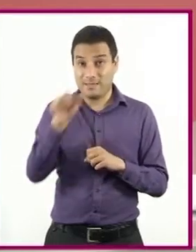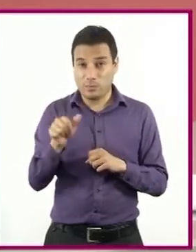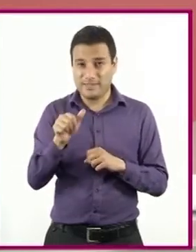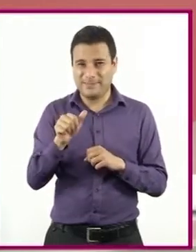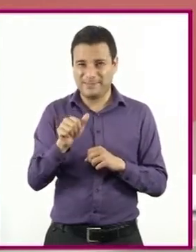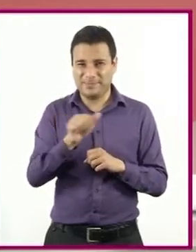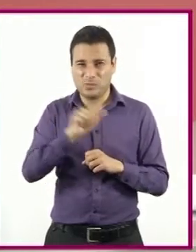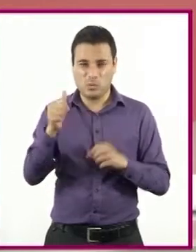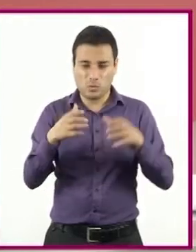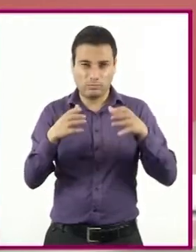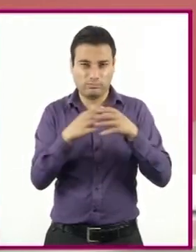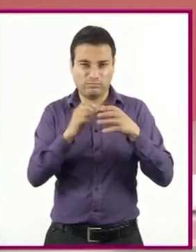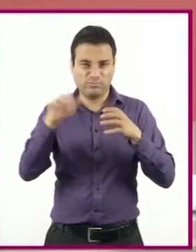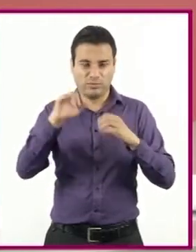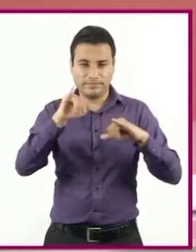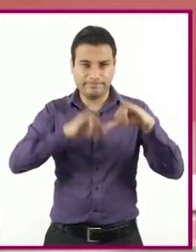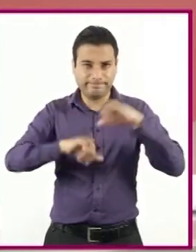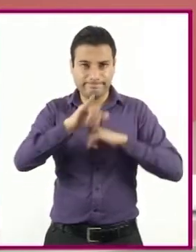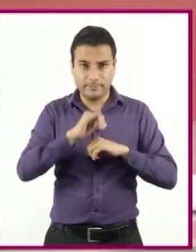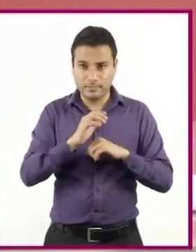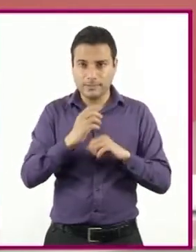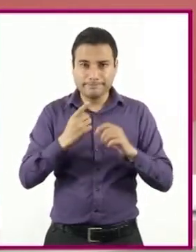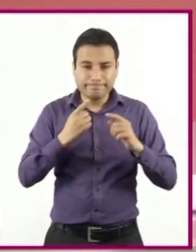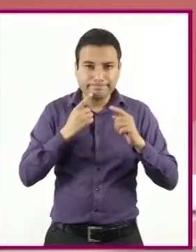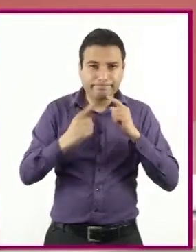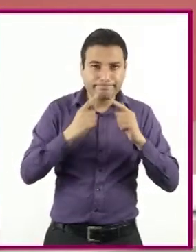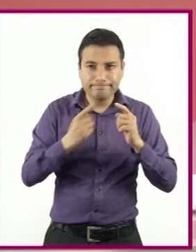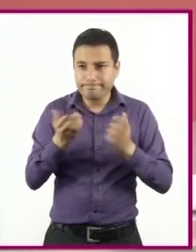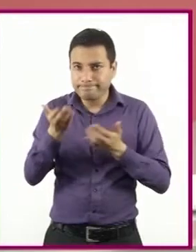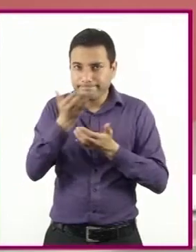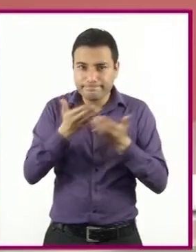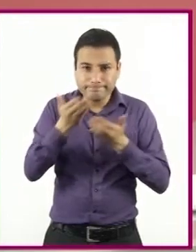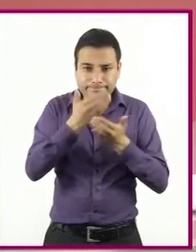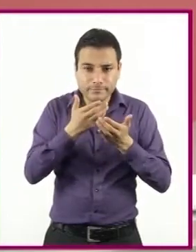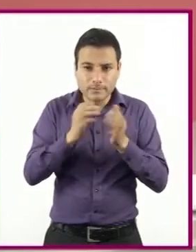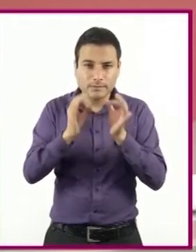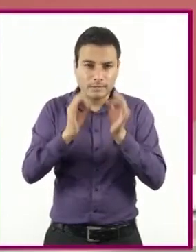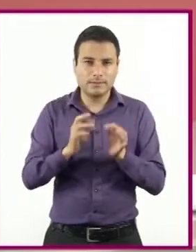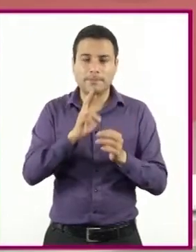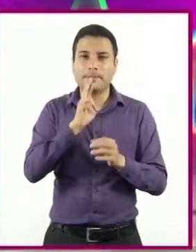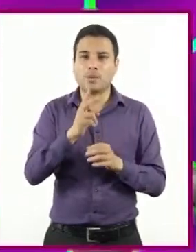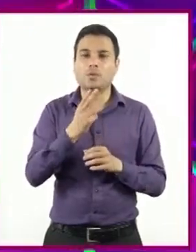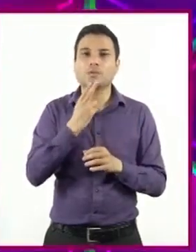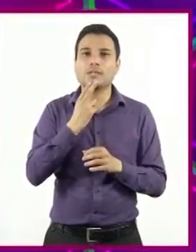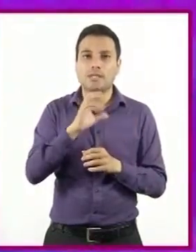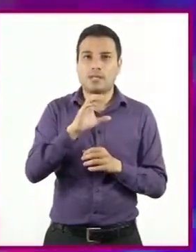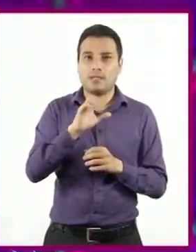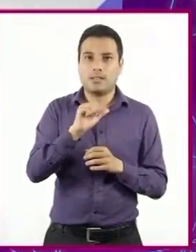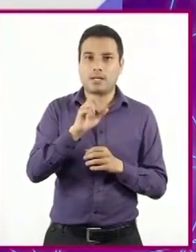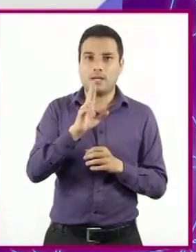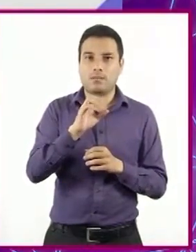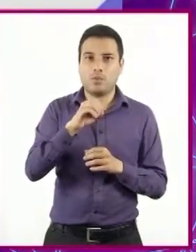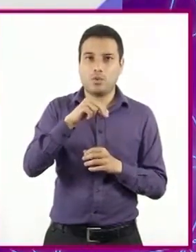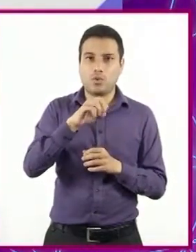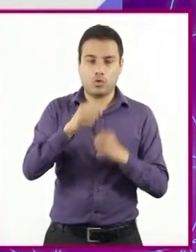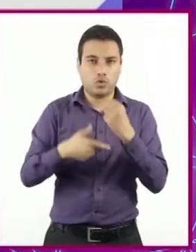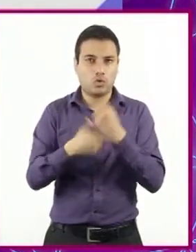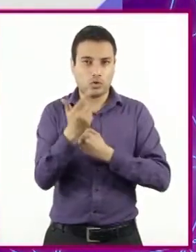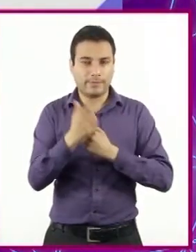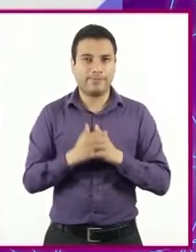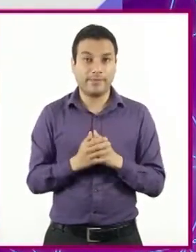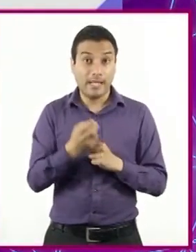prueba esta idea, acordando que se tomaría como referencia el carbono 12. El carbono 12 es